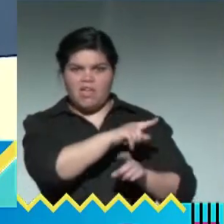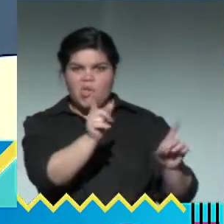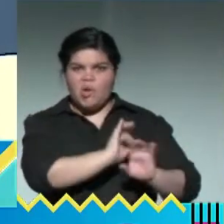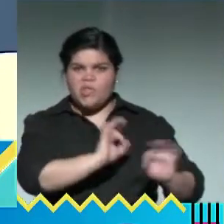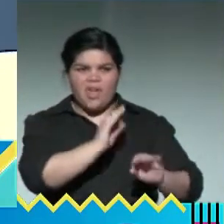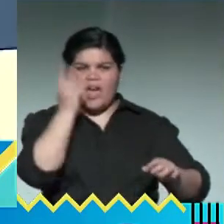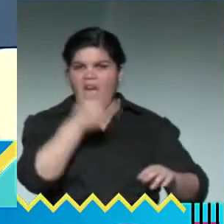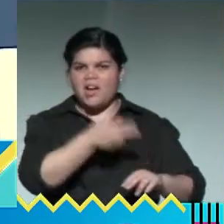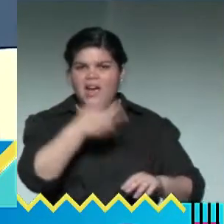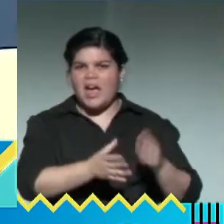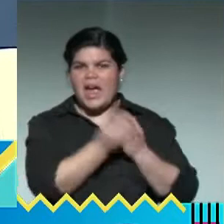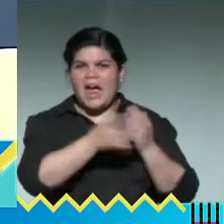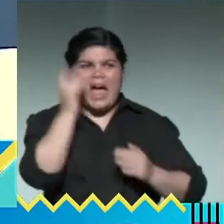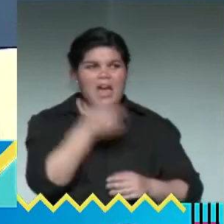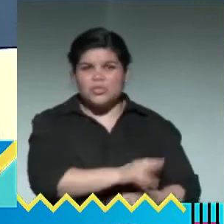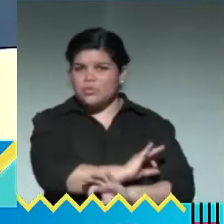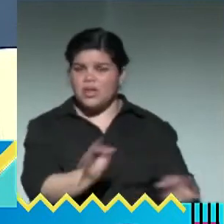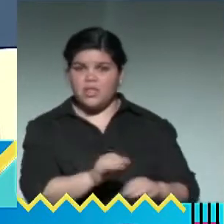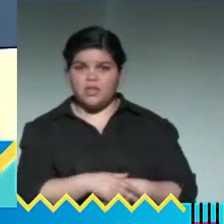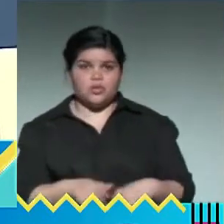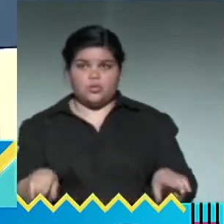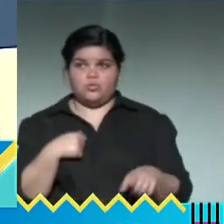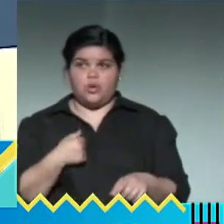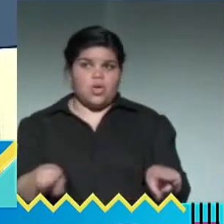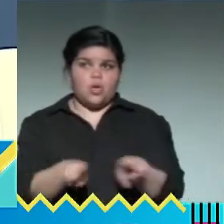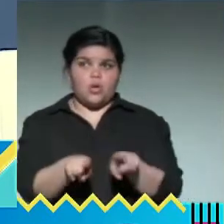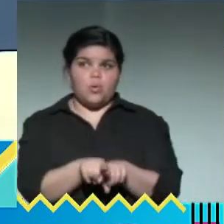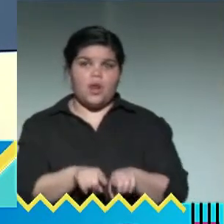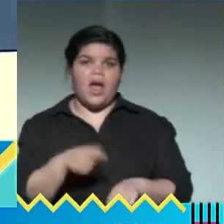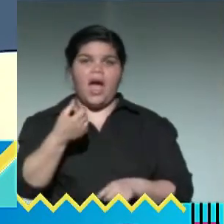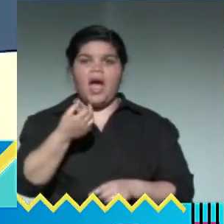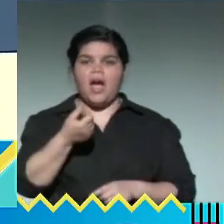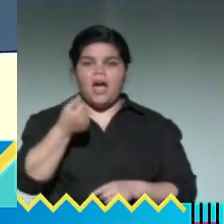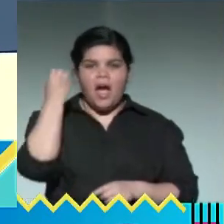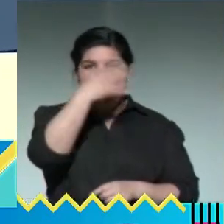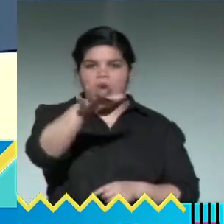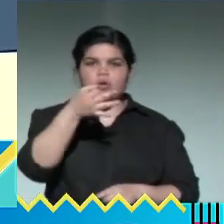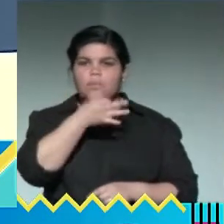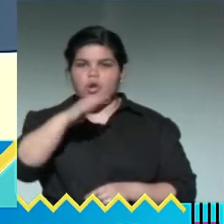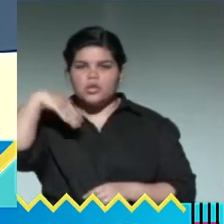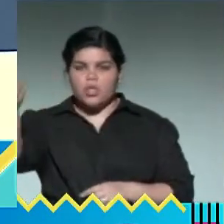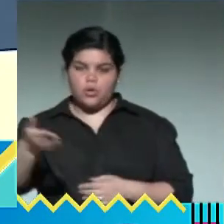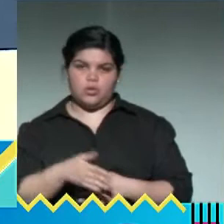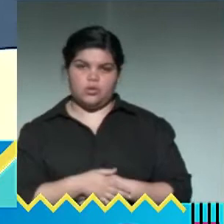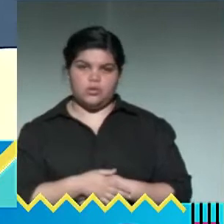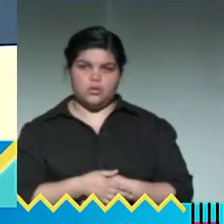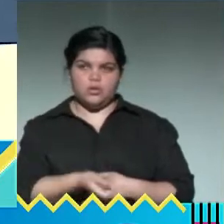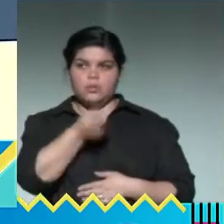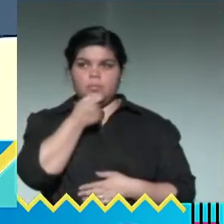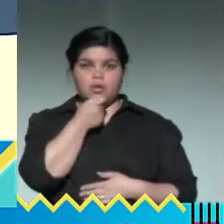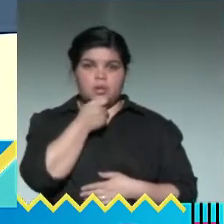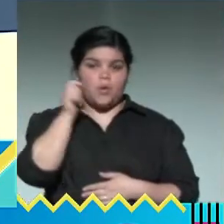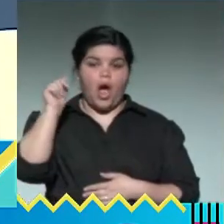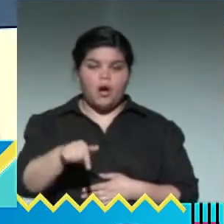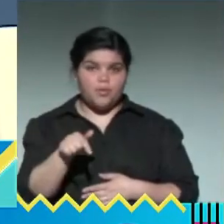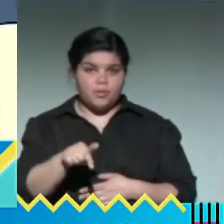yo hubiera vuelto a un sistema, no total, pero de retenciones al sistema agroexportador, no a todas las retenciones. Por ejemplo, ahora se van a grabar se van a